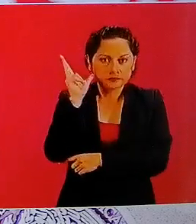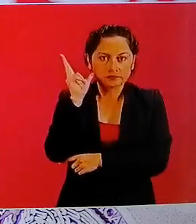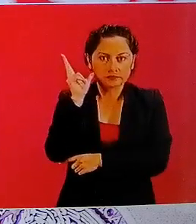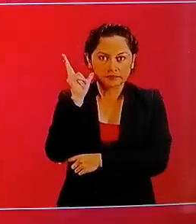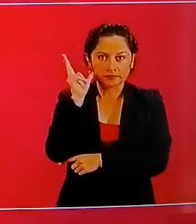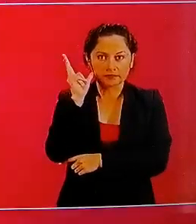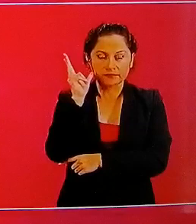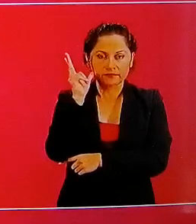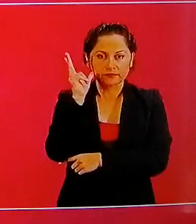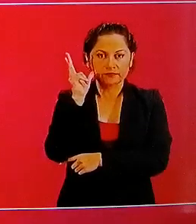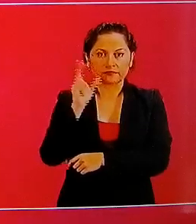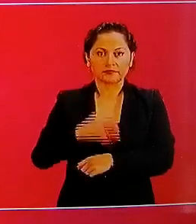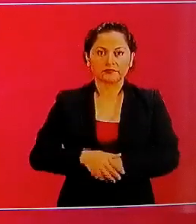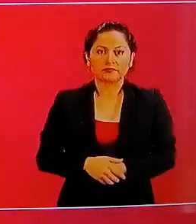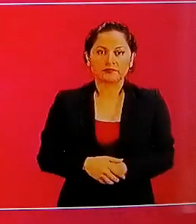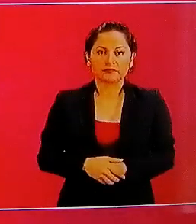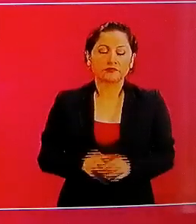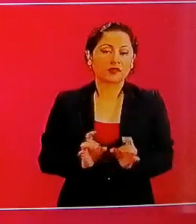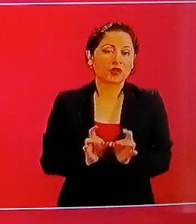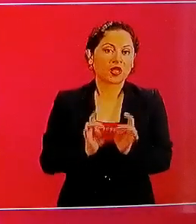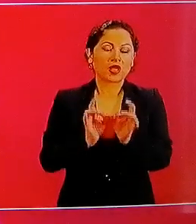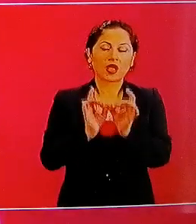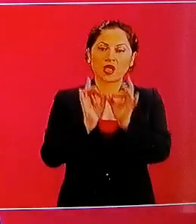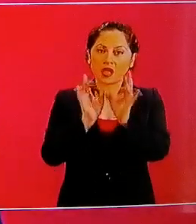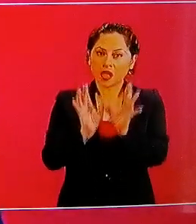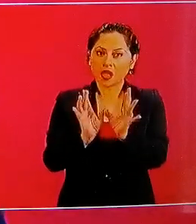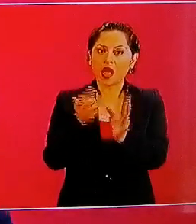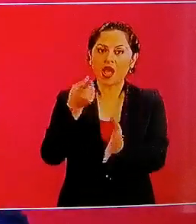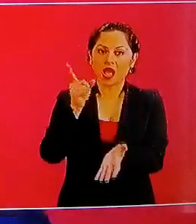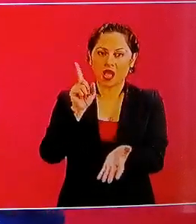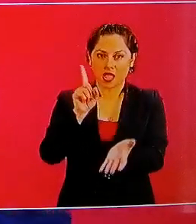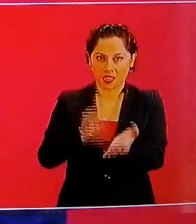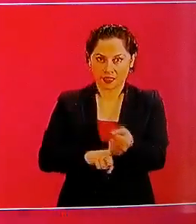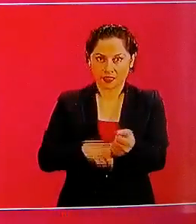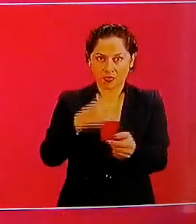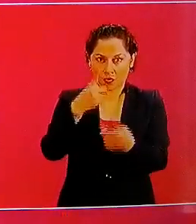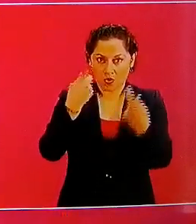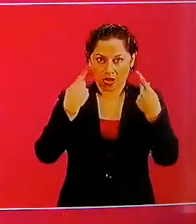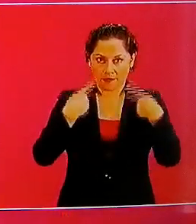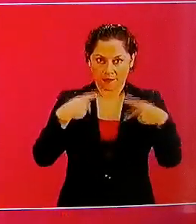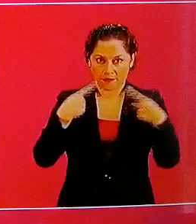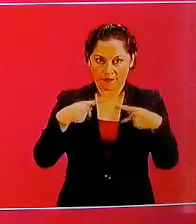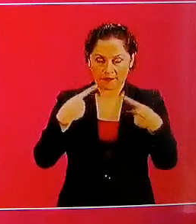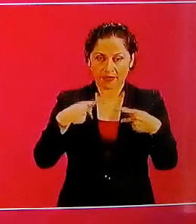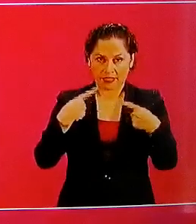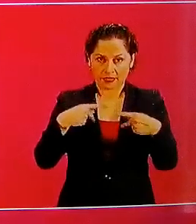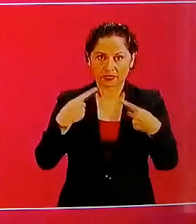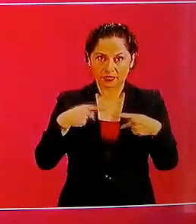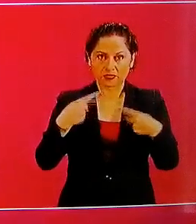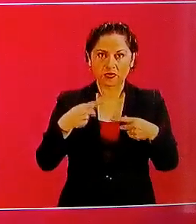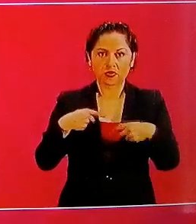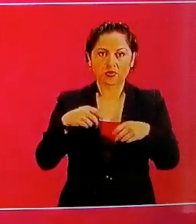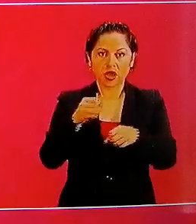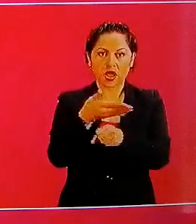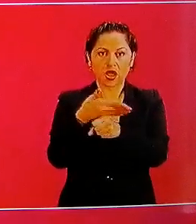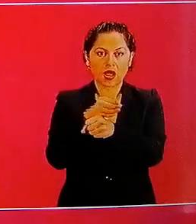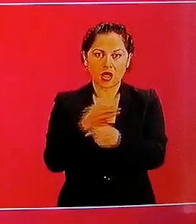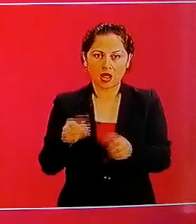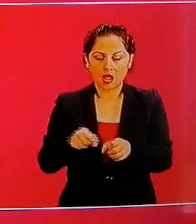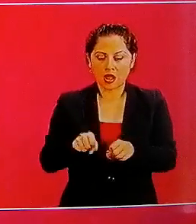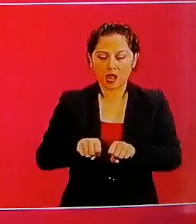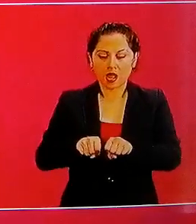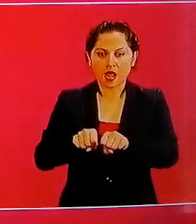hubo un incidente con un paciente que en un traslado de ambulancia se cayó y